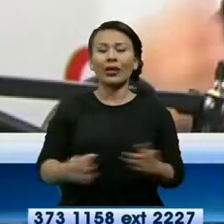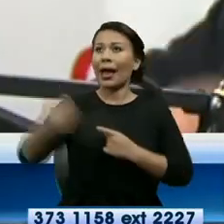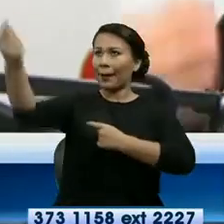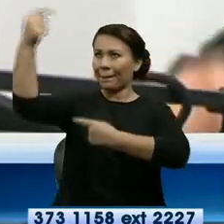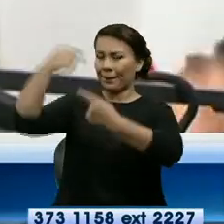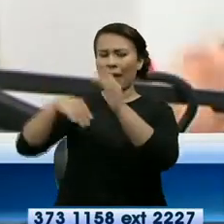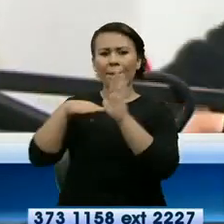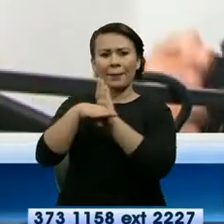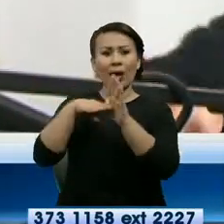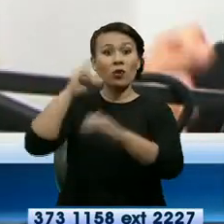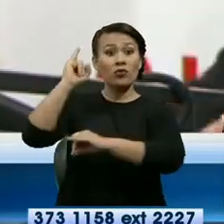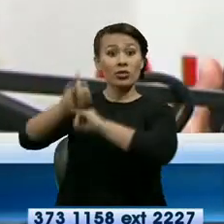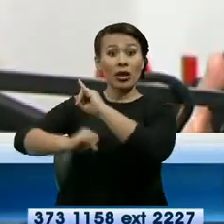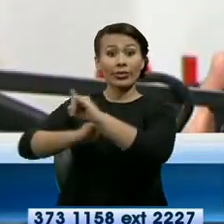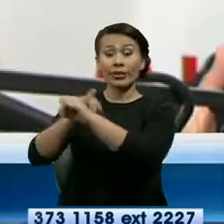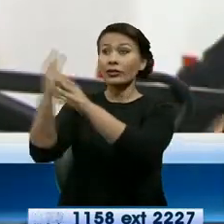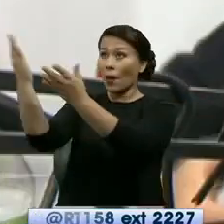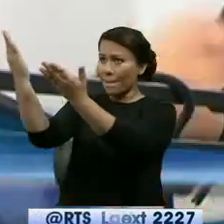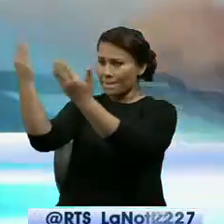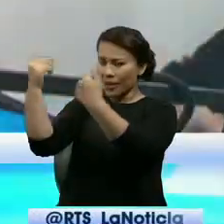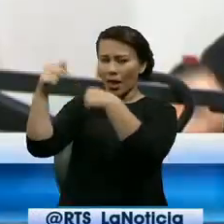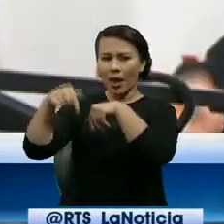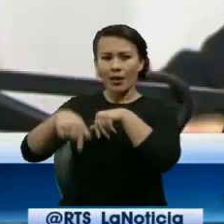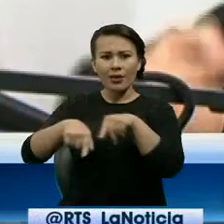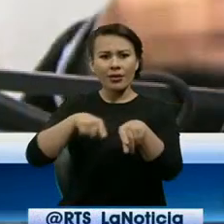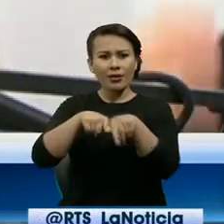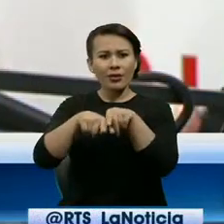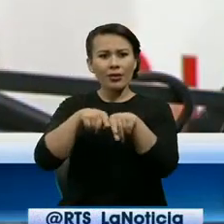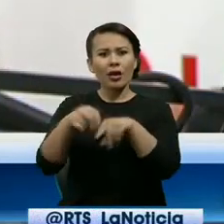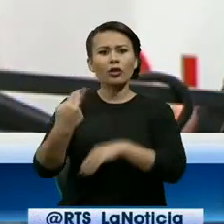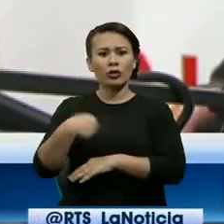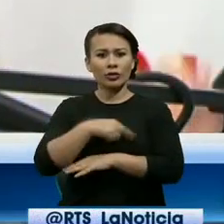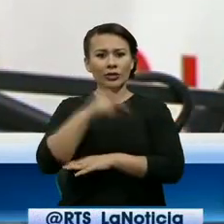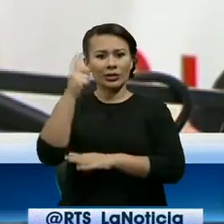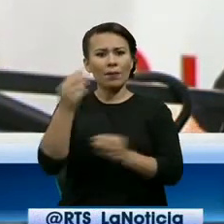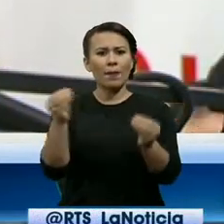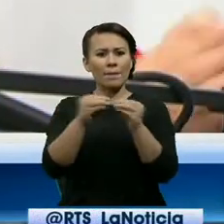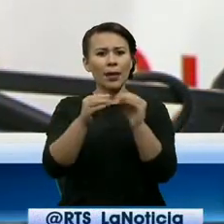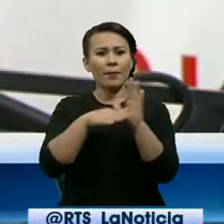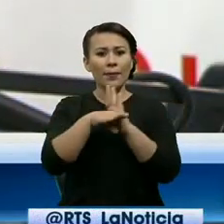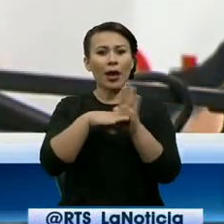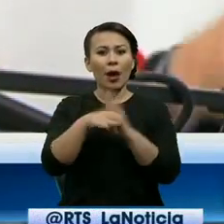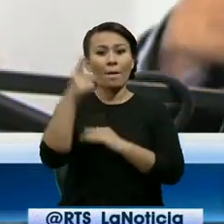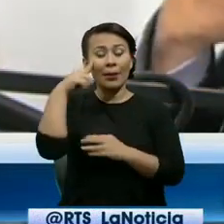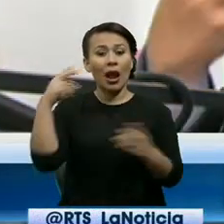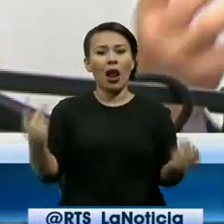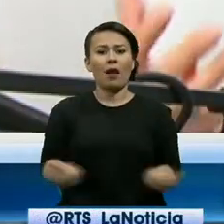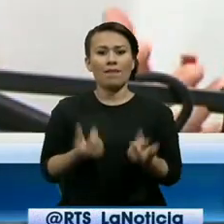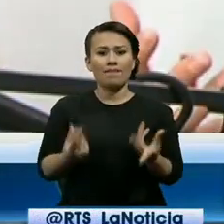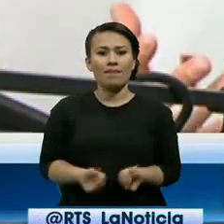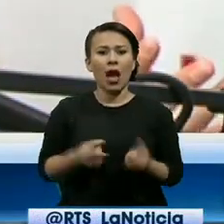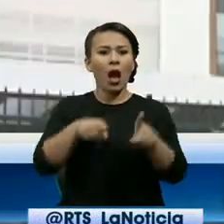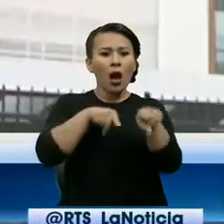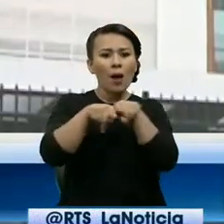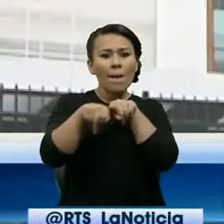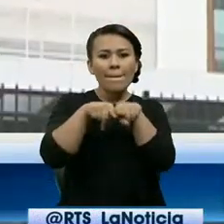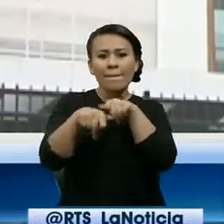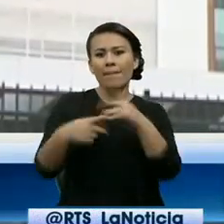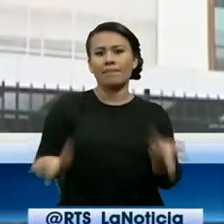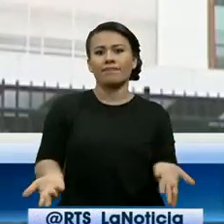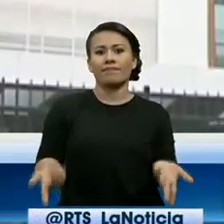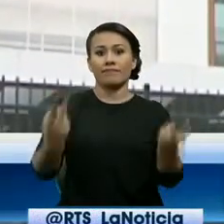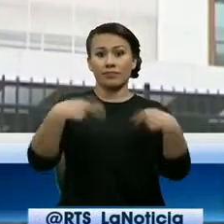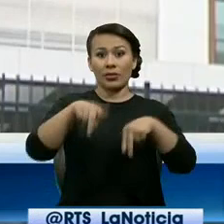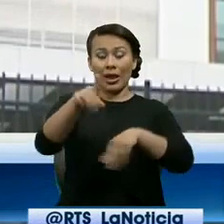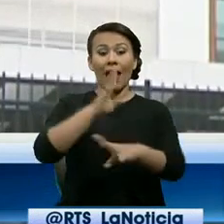de bancos internacionales. Necesitamos más banca. ¿Para qué? Para generar más competencia. Admite que